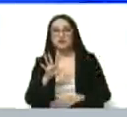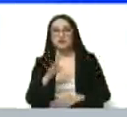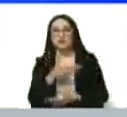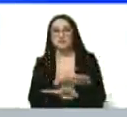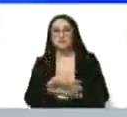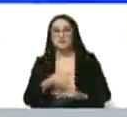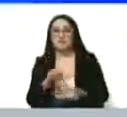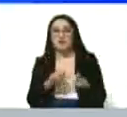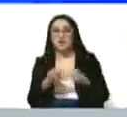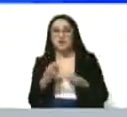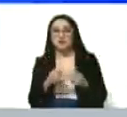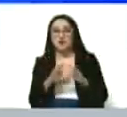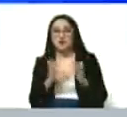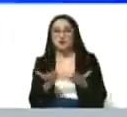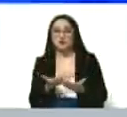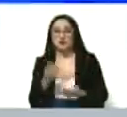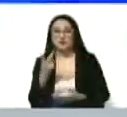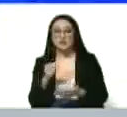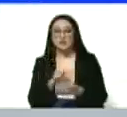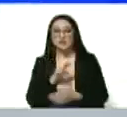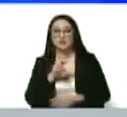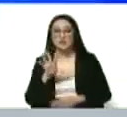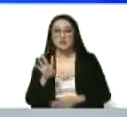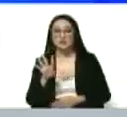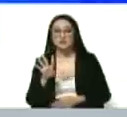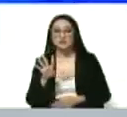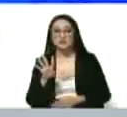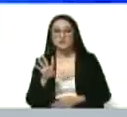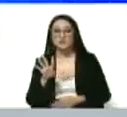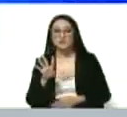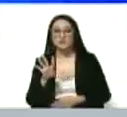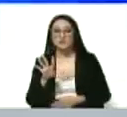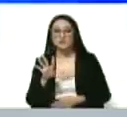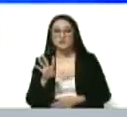La economía global en el 2045